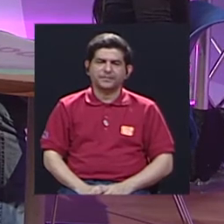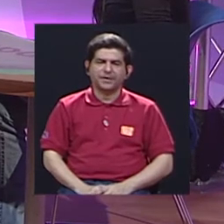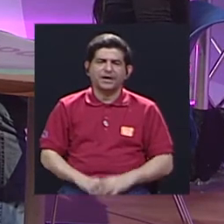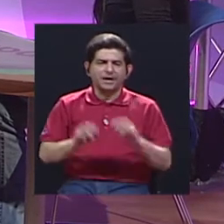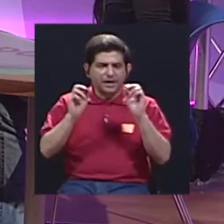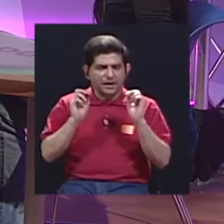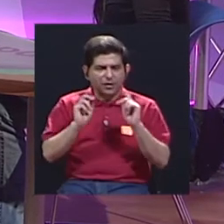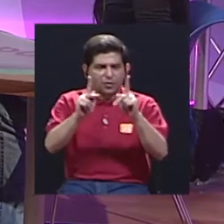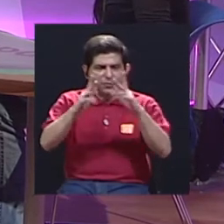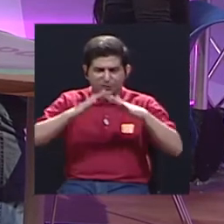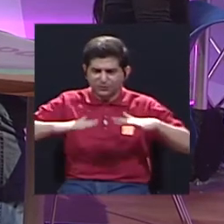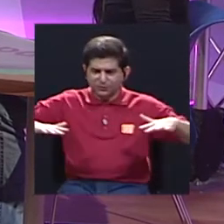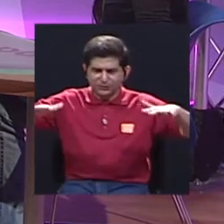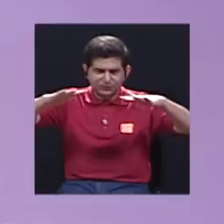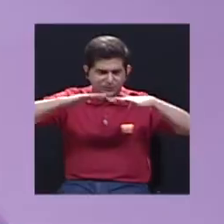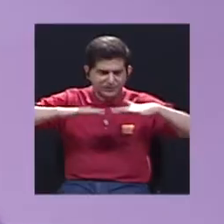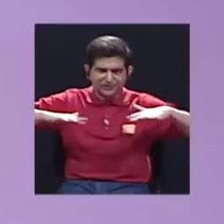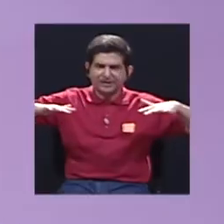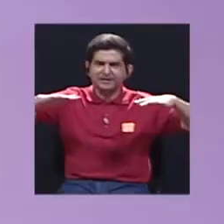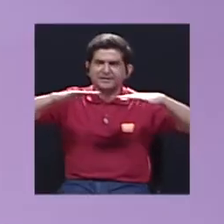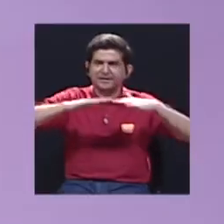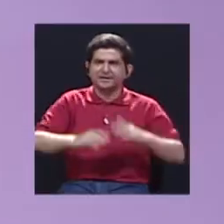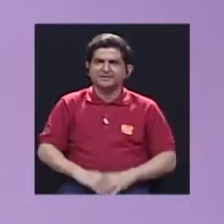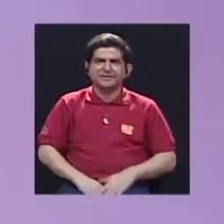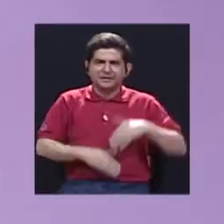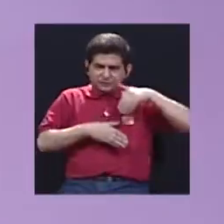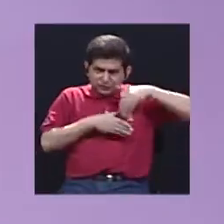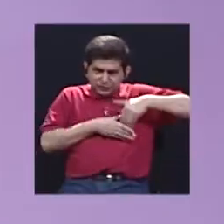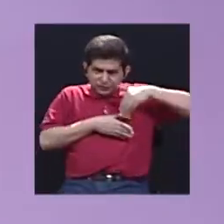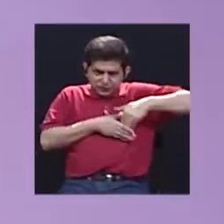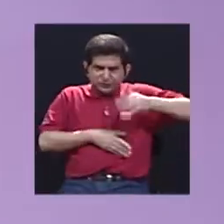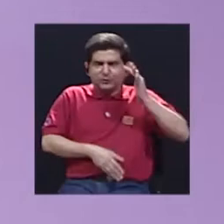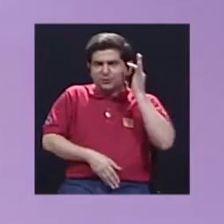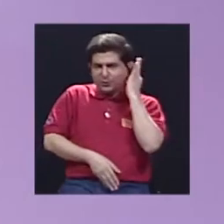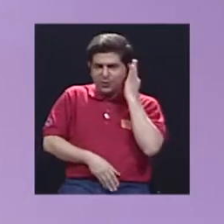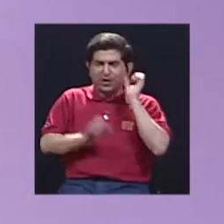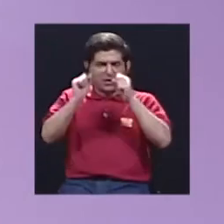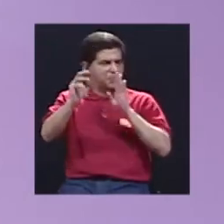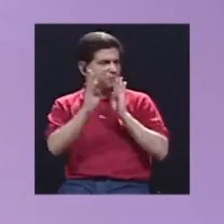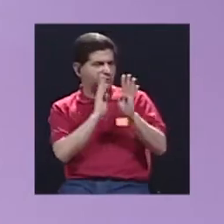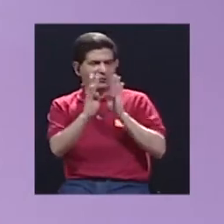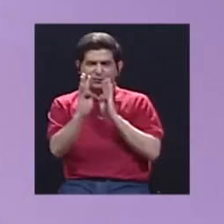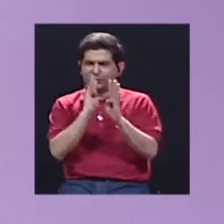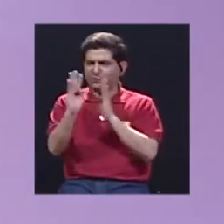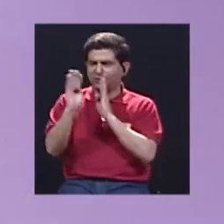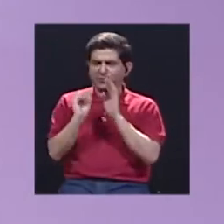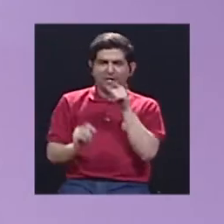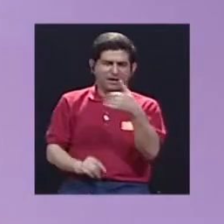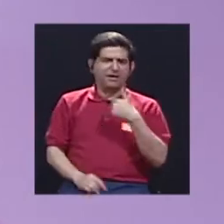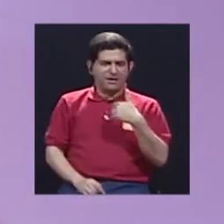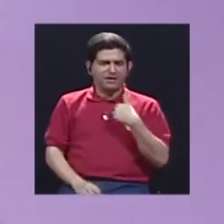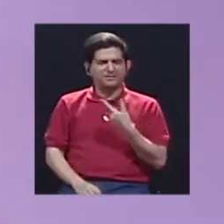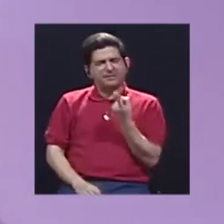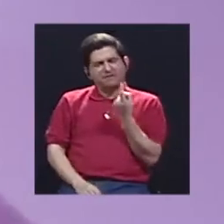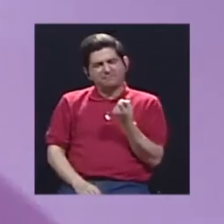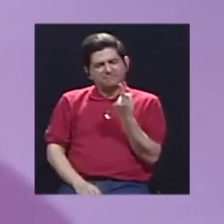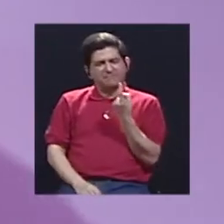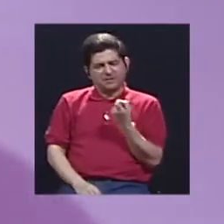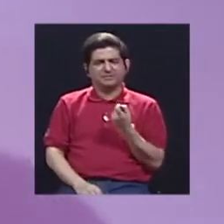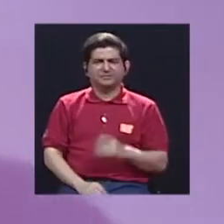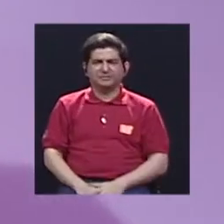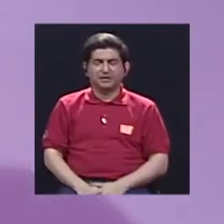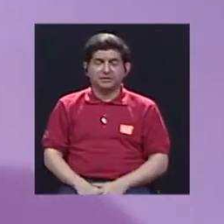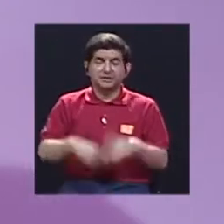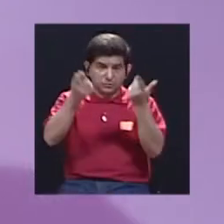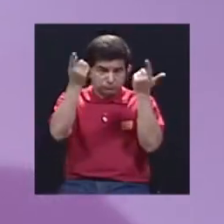dejarlas que ese espacio sea un espacio íntimo de mujeres, de poder conversar, que ellas tienen esa gran escasez. De hecho, que cuando